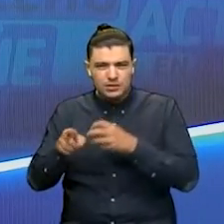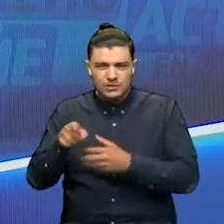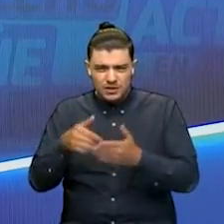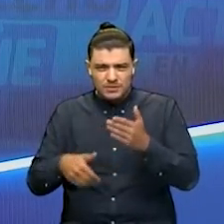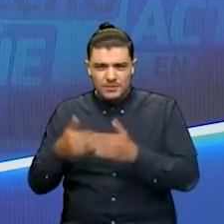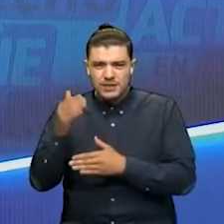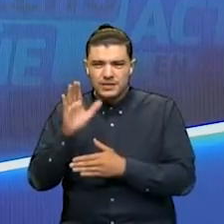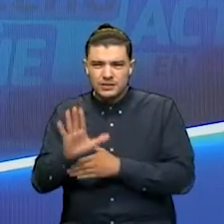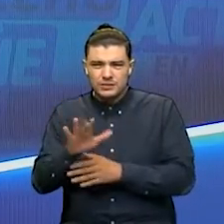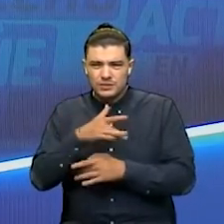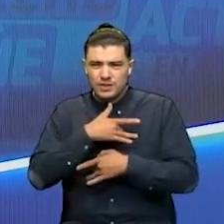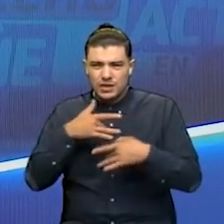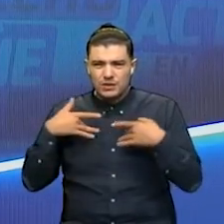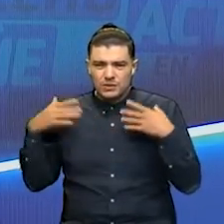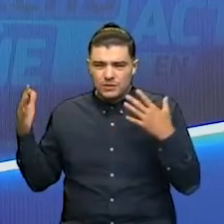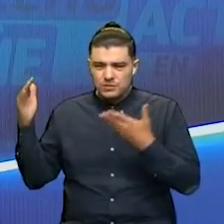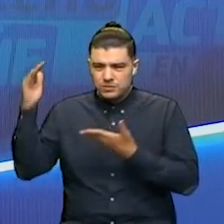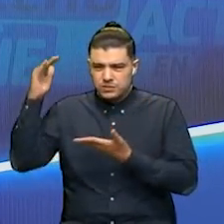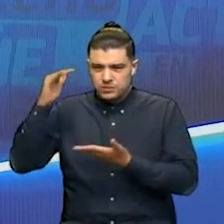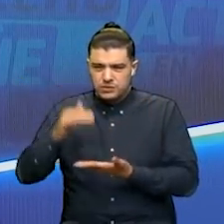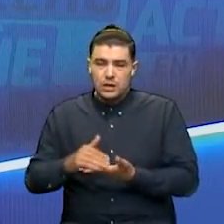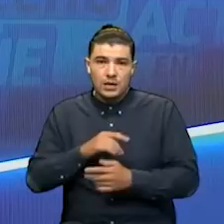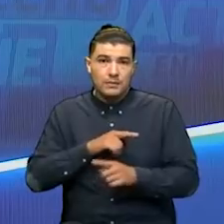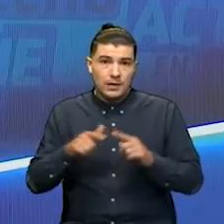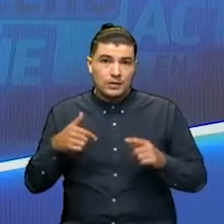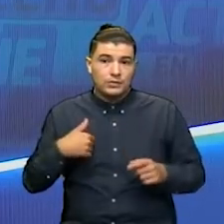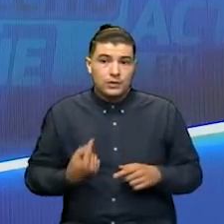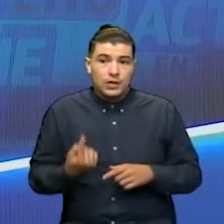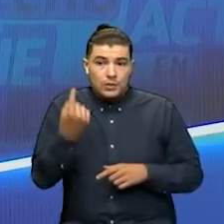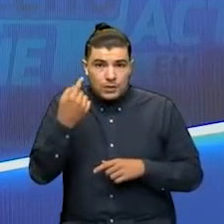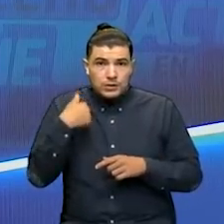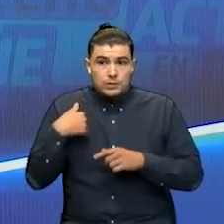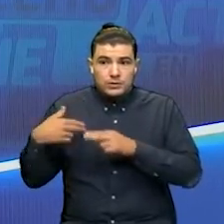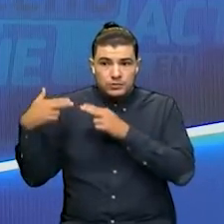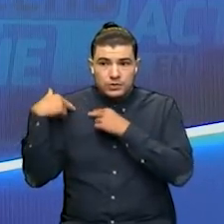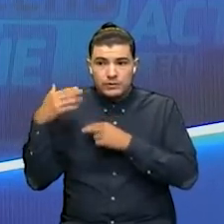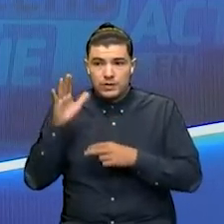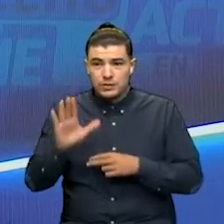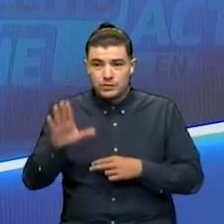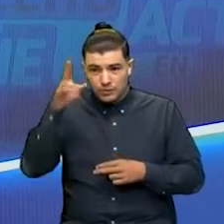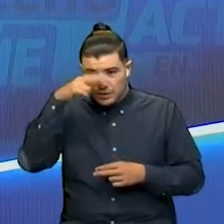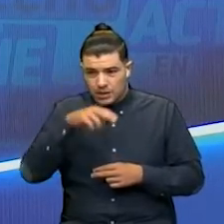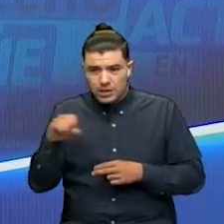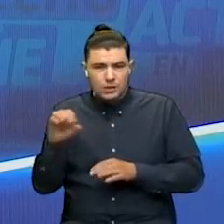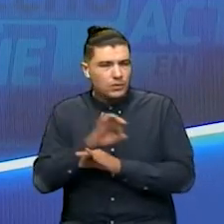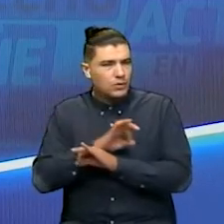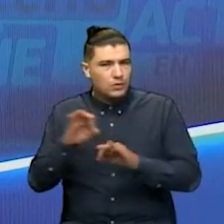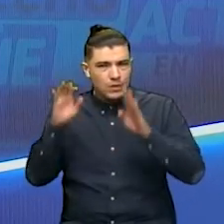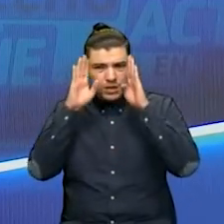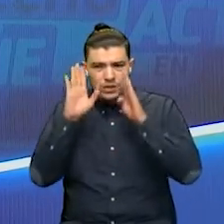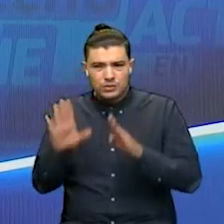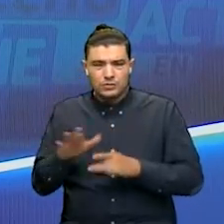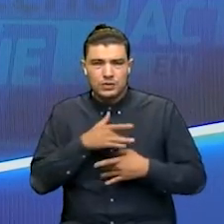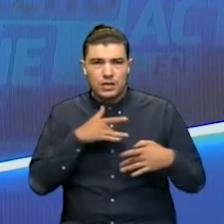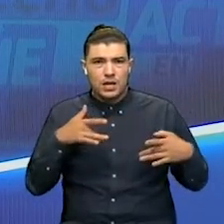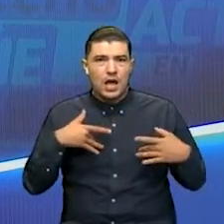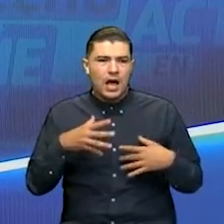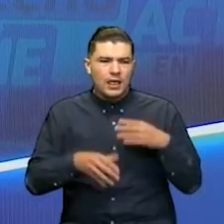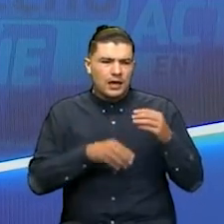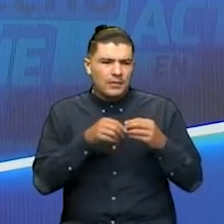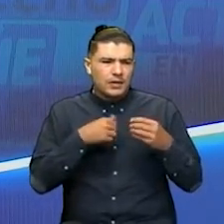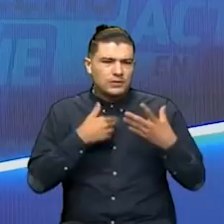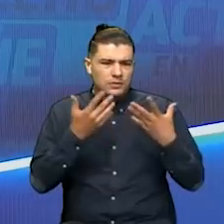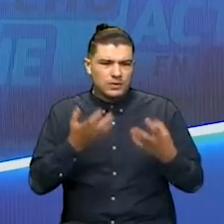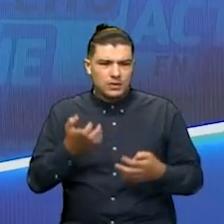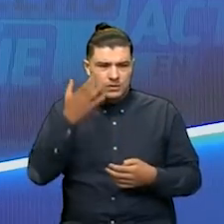empezó su salud a deteriorarse. Pero yo fui la única que me encargué de ella, los hijos nunca vieron de ella. que quisiera saber